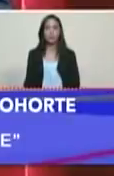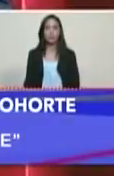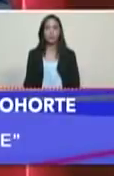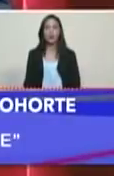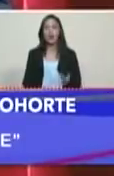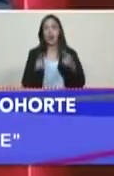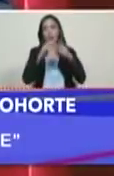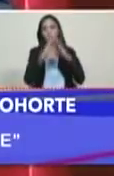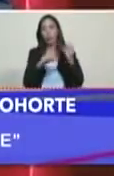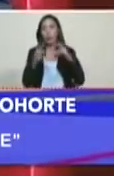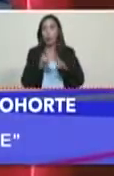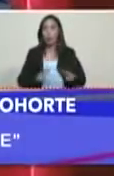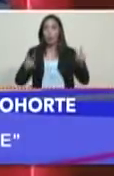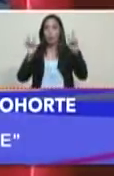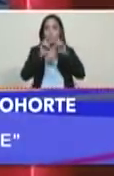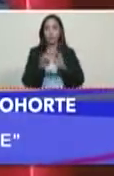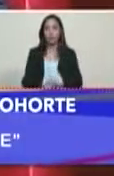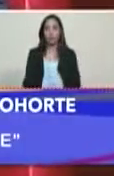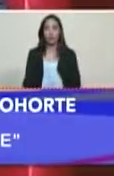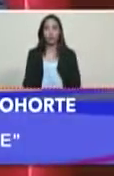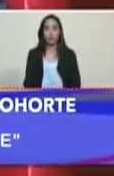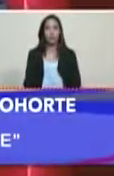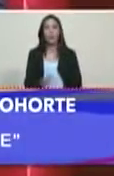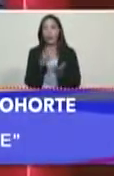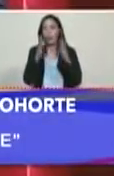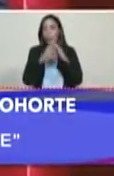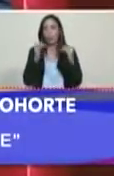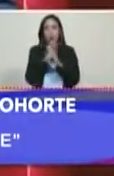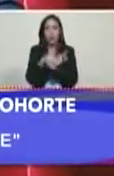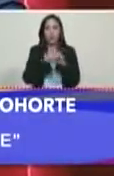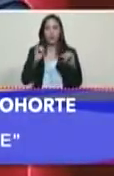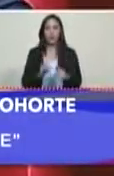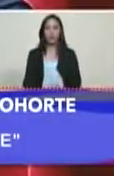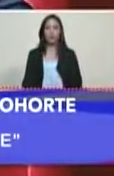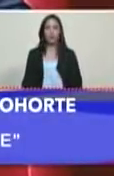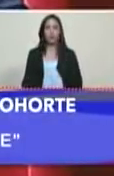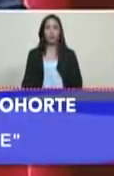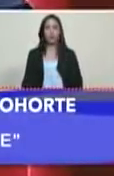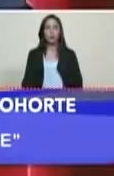república absolutamente independiente,